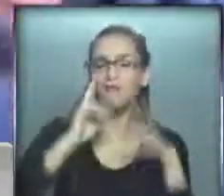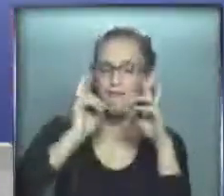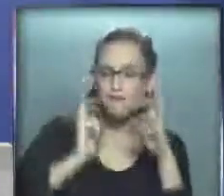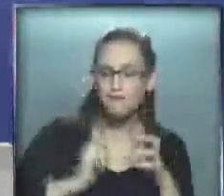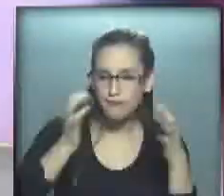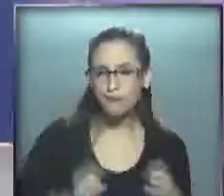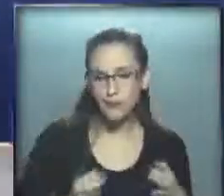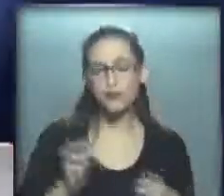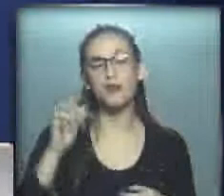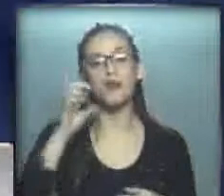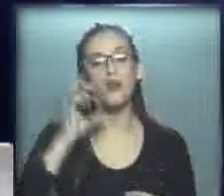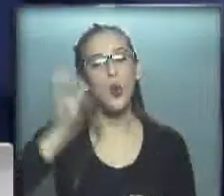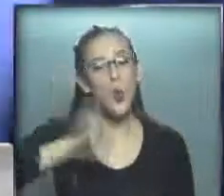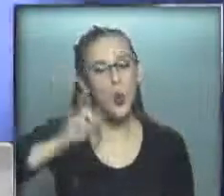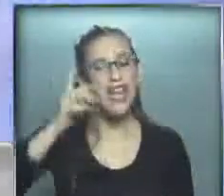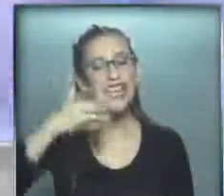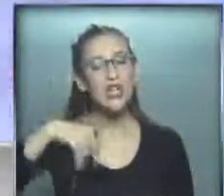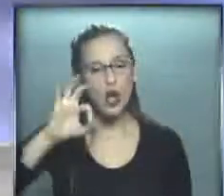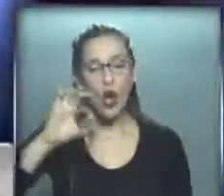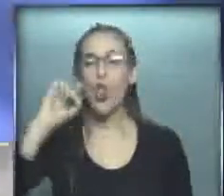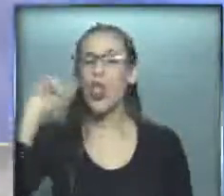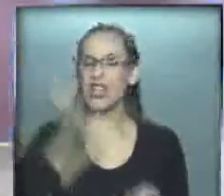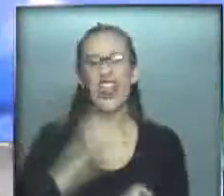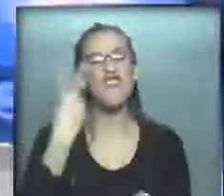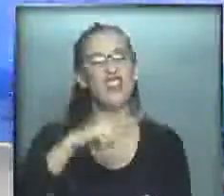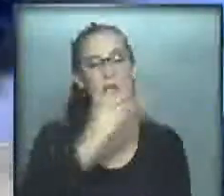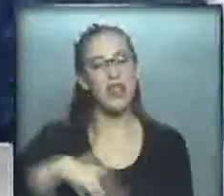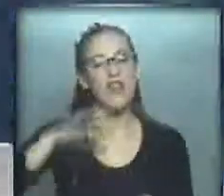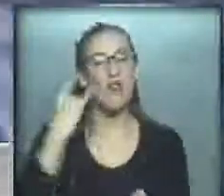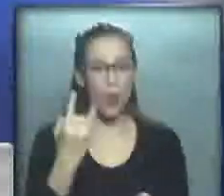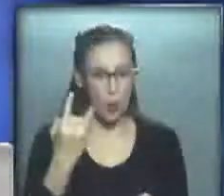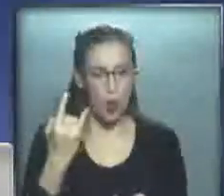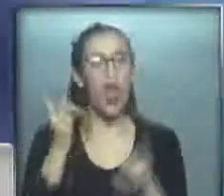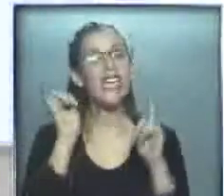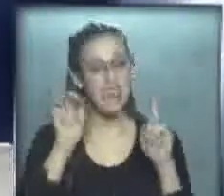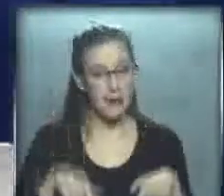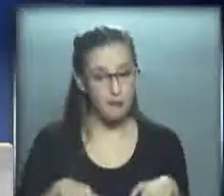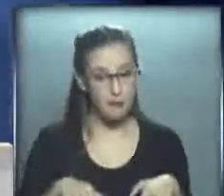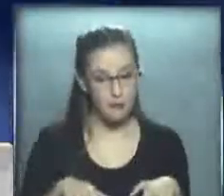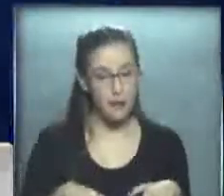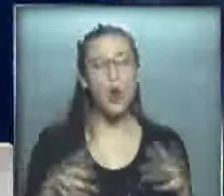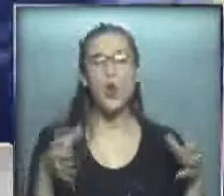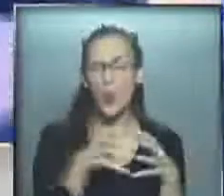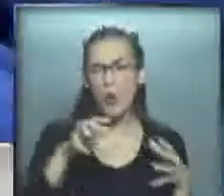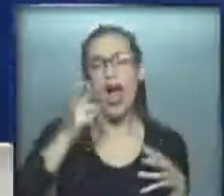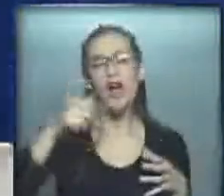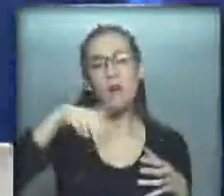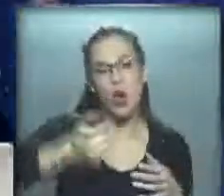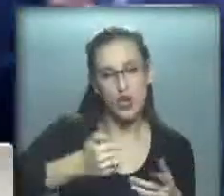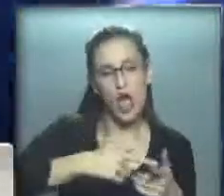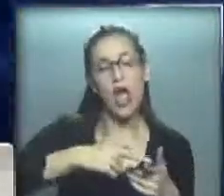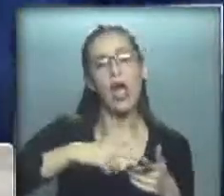noche. El juez Ariel Lijo decidió el procesamiento del vicepresidente Amado Boudou y la misma medida tomó con respecto a Núñez Carmona, Van der